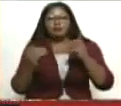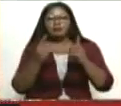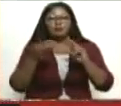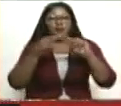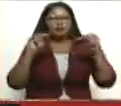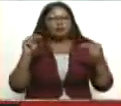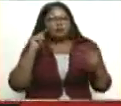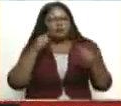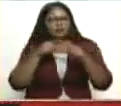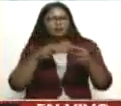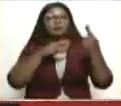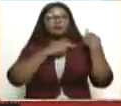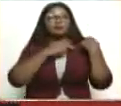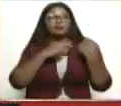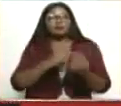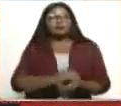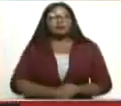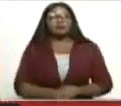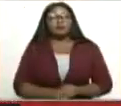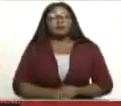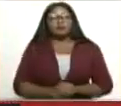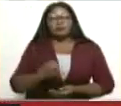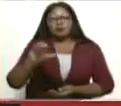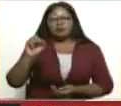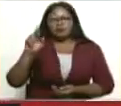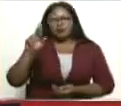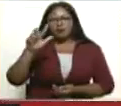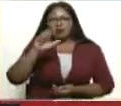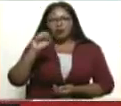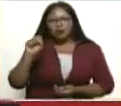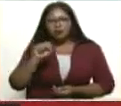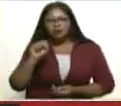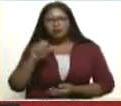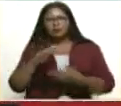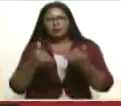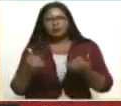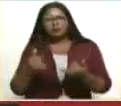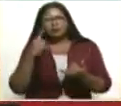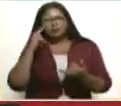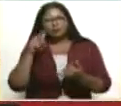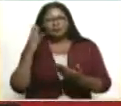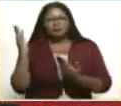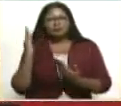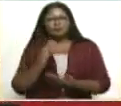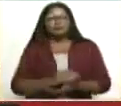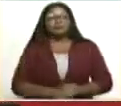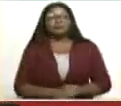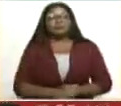a cargo del general Carlos Martínez Mendoza.